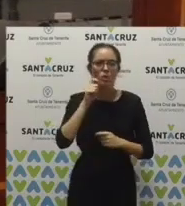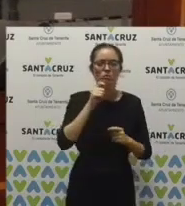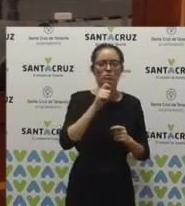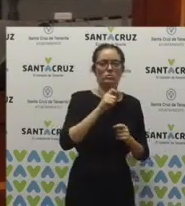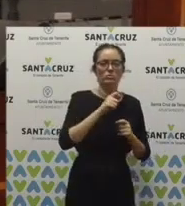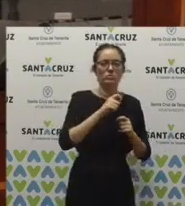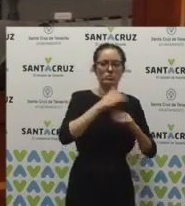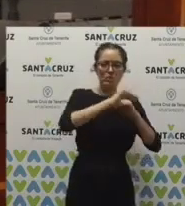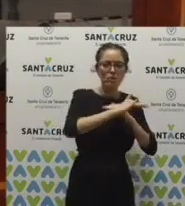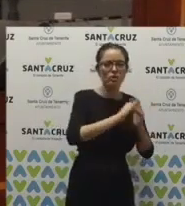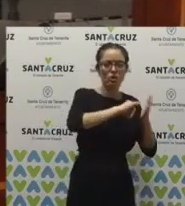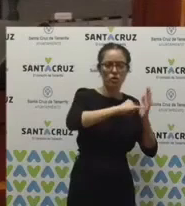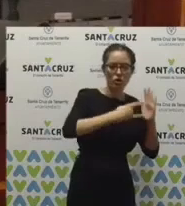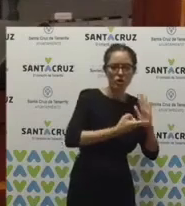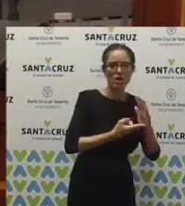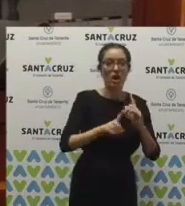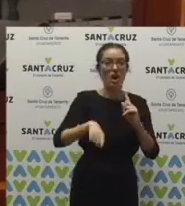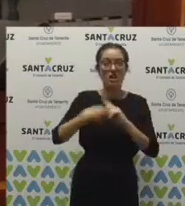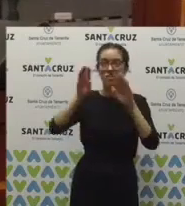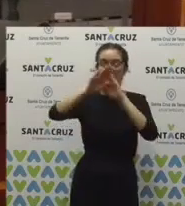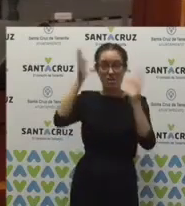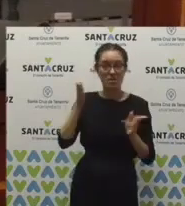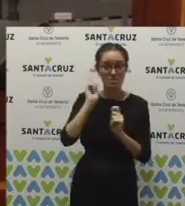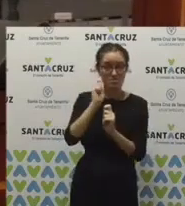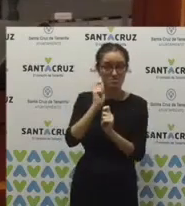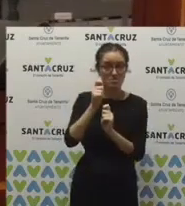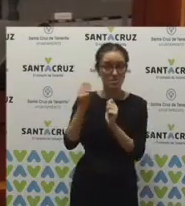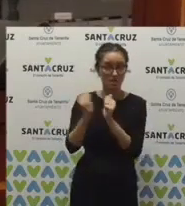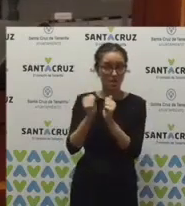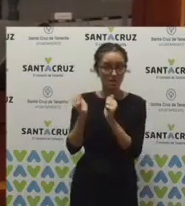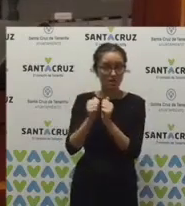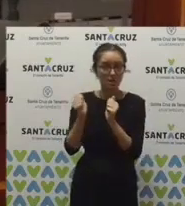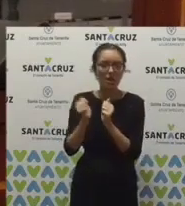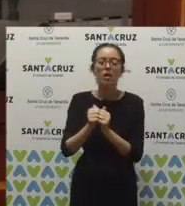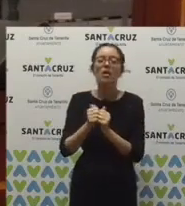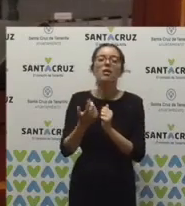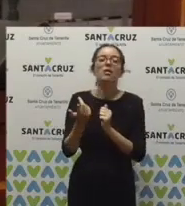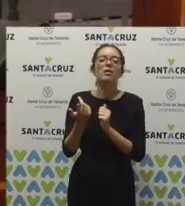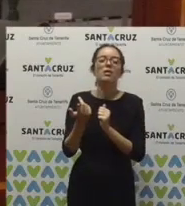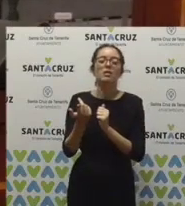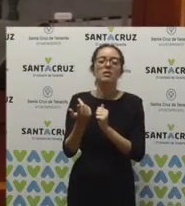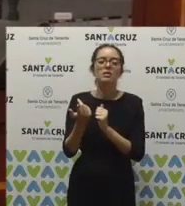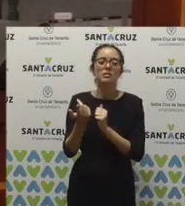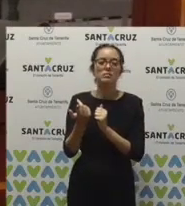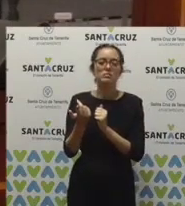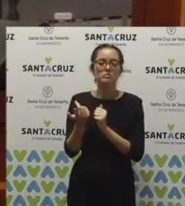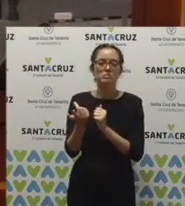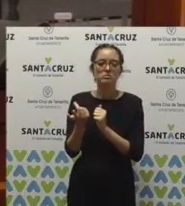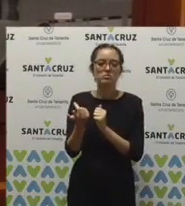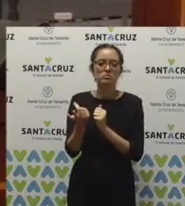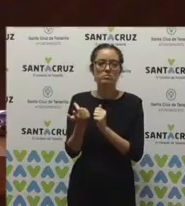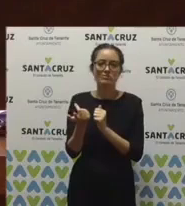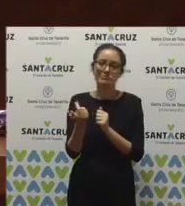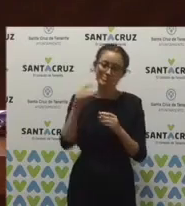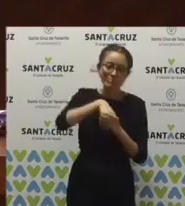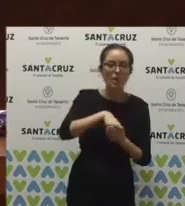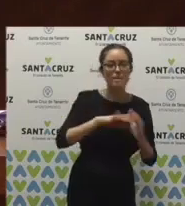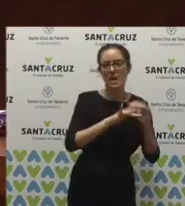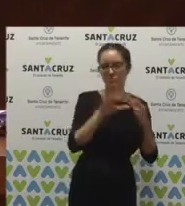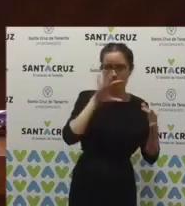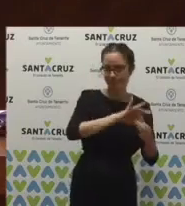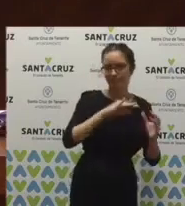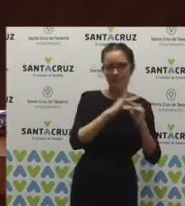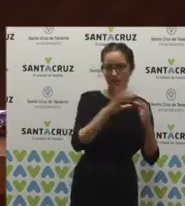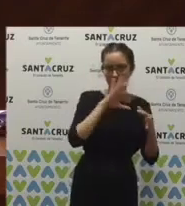con la minería e incluso la aprobación el aprovechamiento de recursos de esta naturaleza en el mar